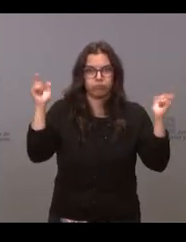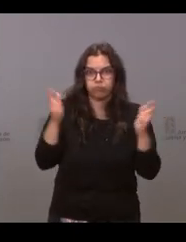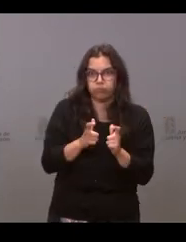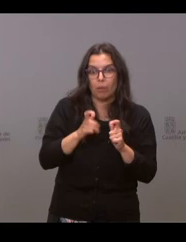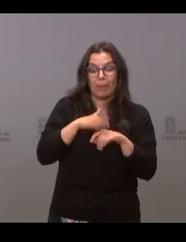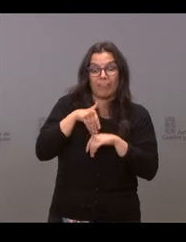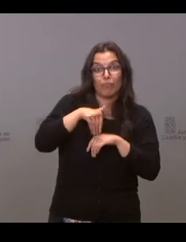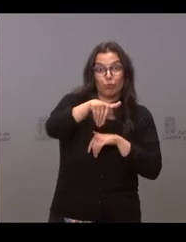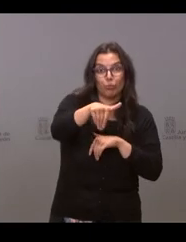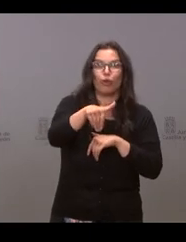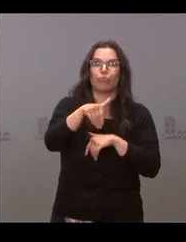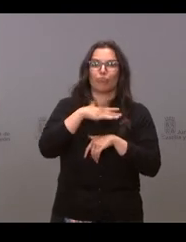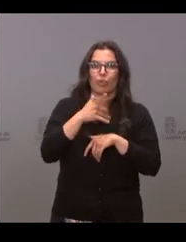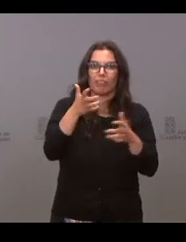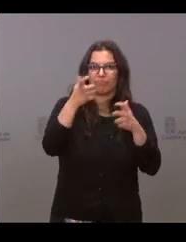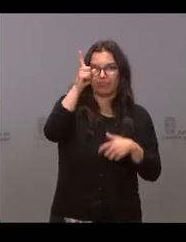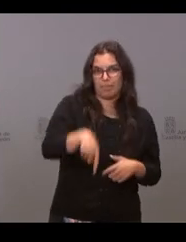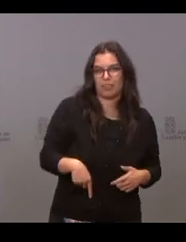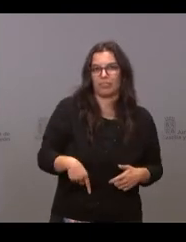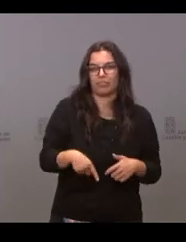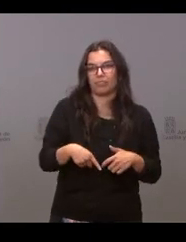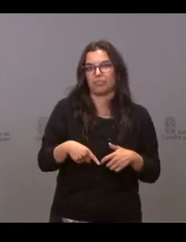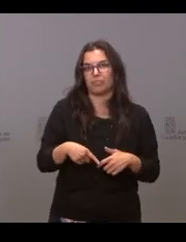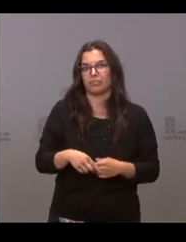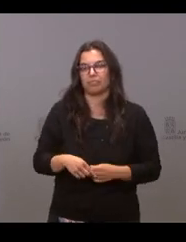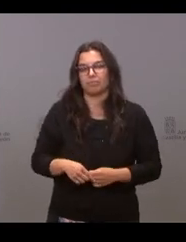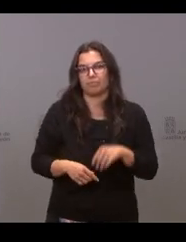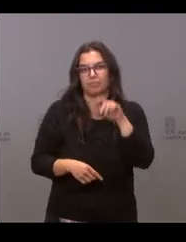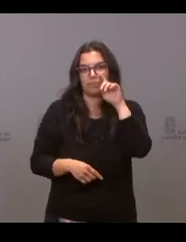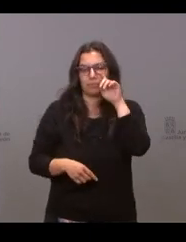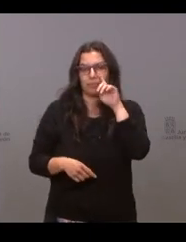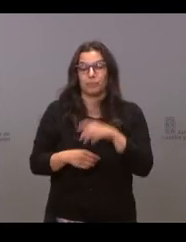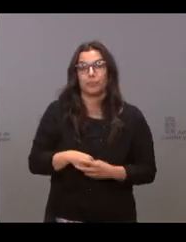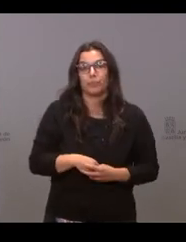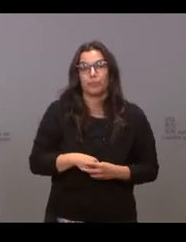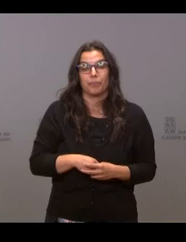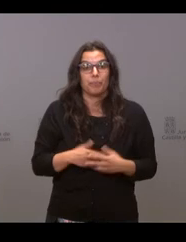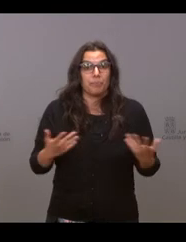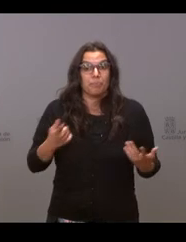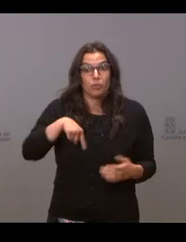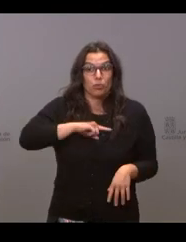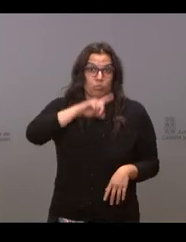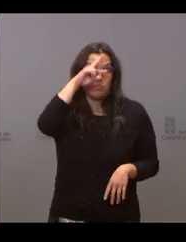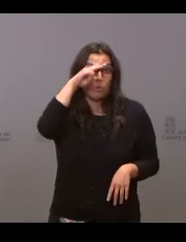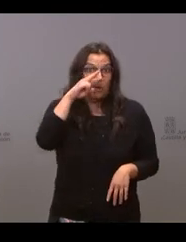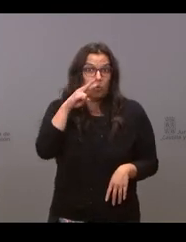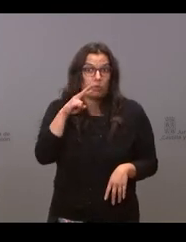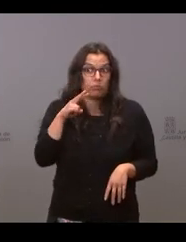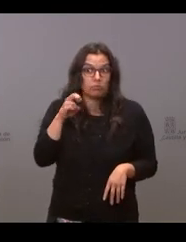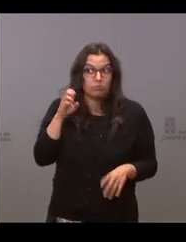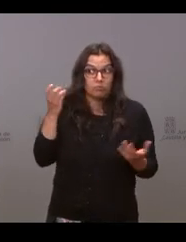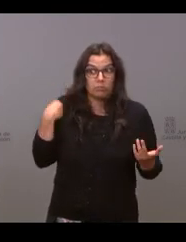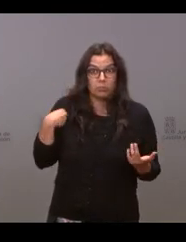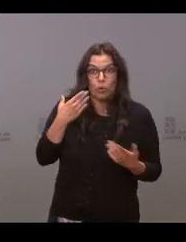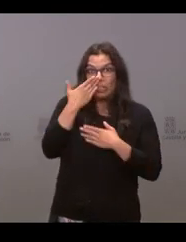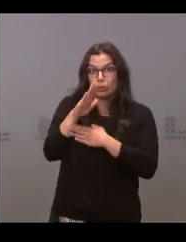futuro se puedan implantar también estos estos y estas ayudas y es lo que hemos hecho realmente estamos preocupados por esa postura del presidente del